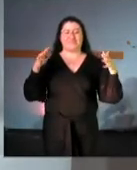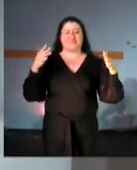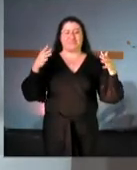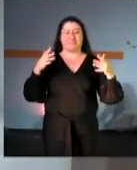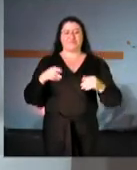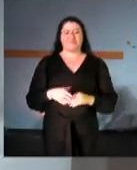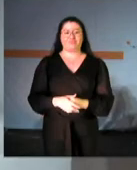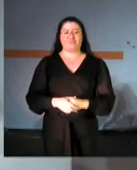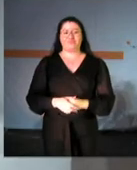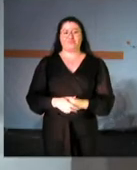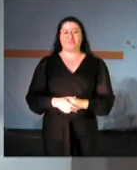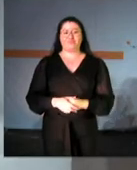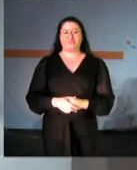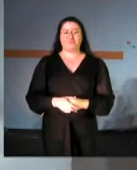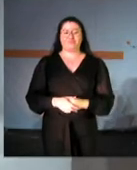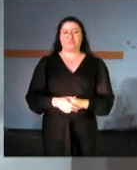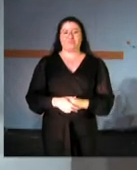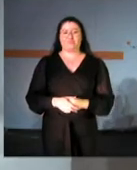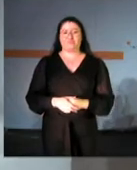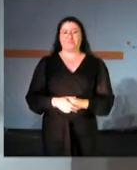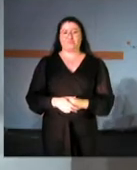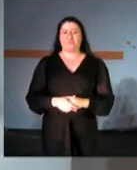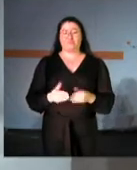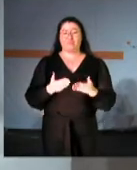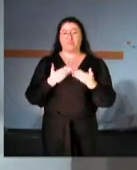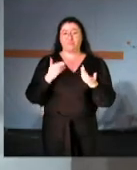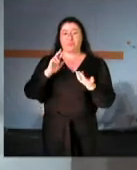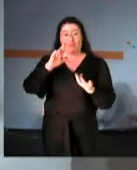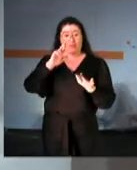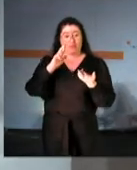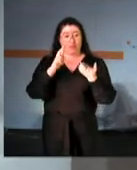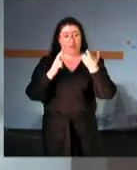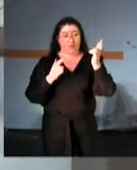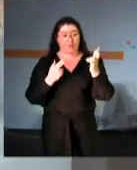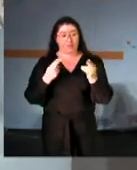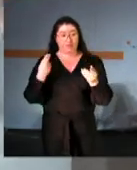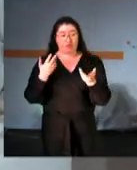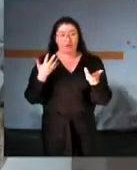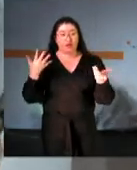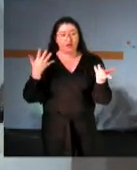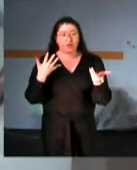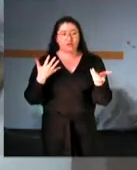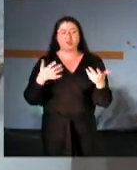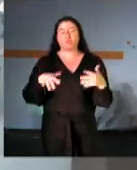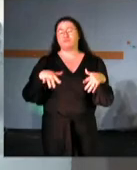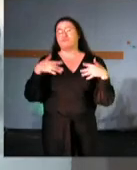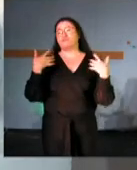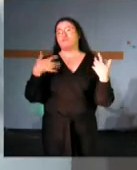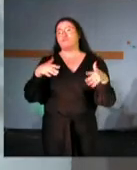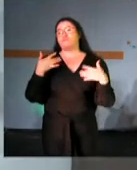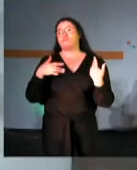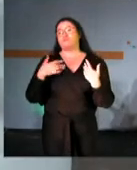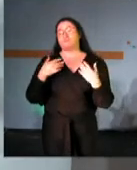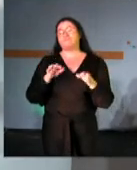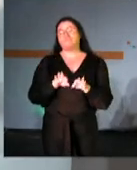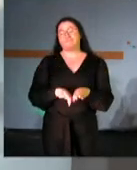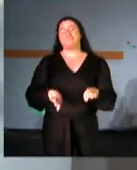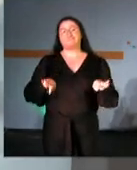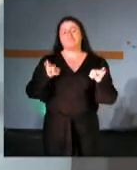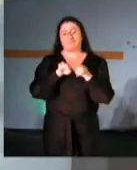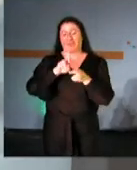La lección fundamental es que toda revolución que merece ese nombre sagrado, que es